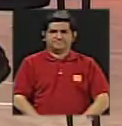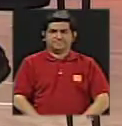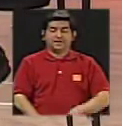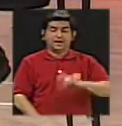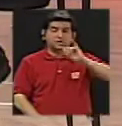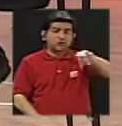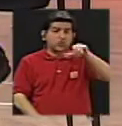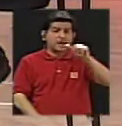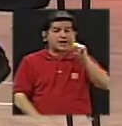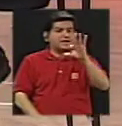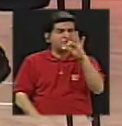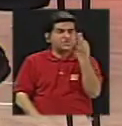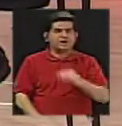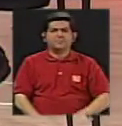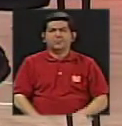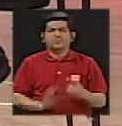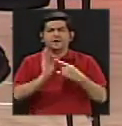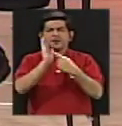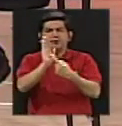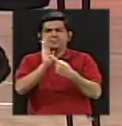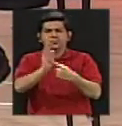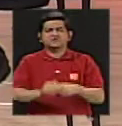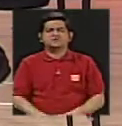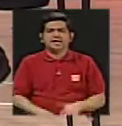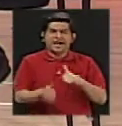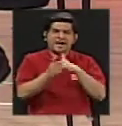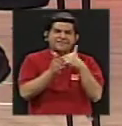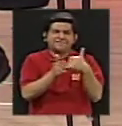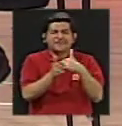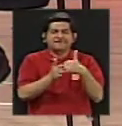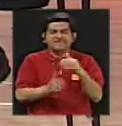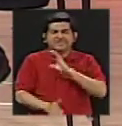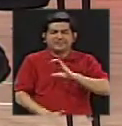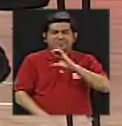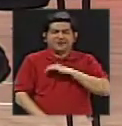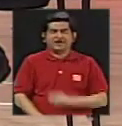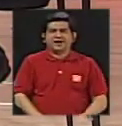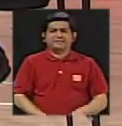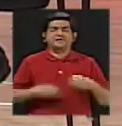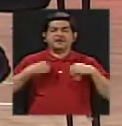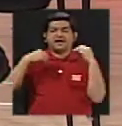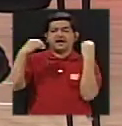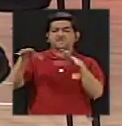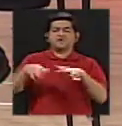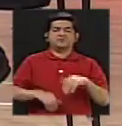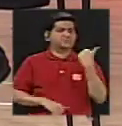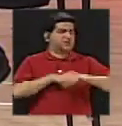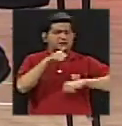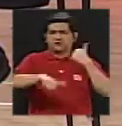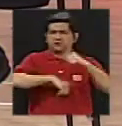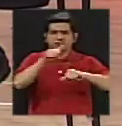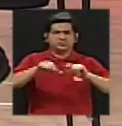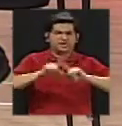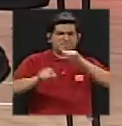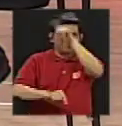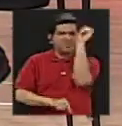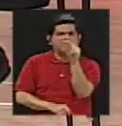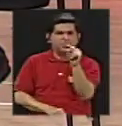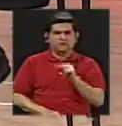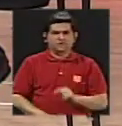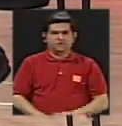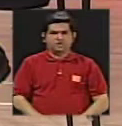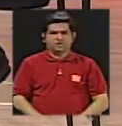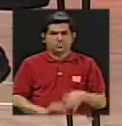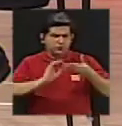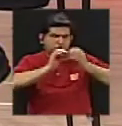Johnny Araya, de alguna manera, muestra una debilidad de carácter al tirar la toalla sin dar la pelea. Pero la pregunta es,